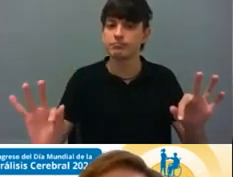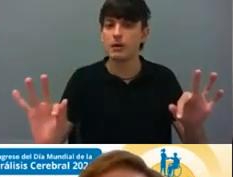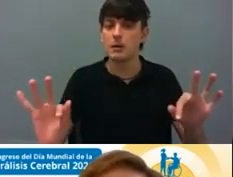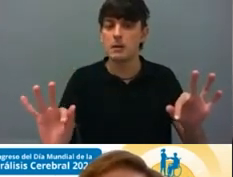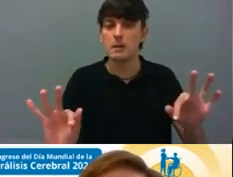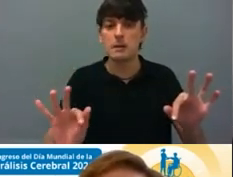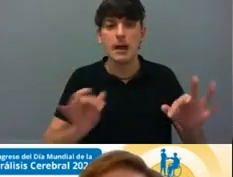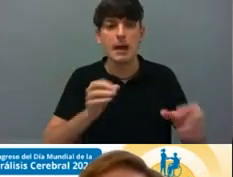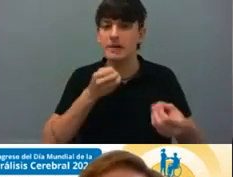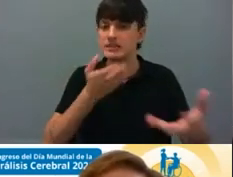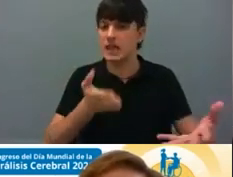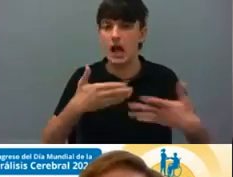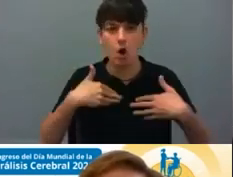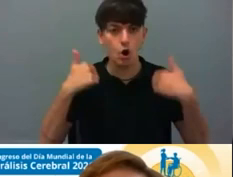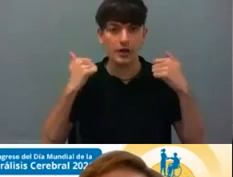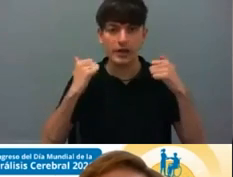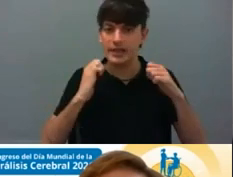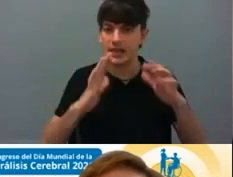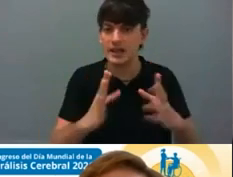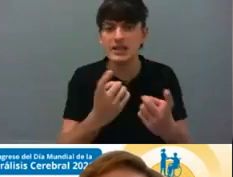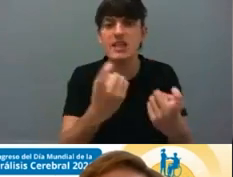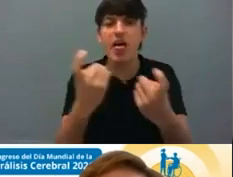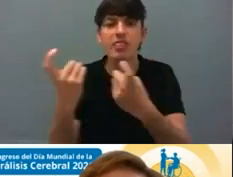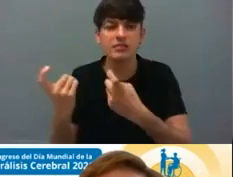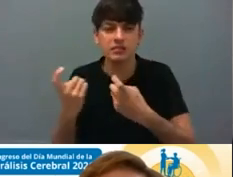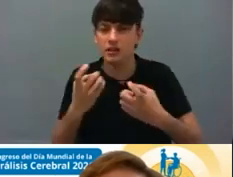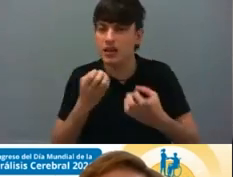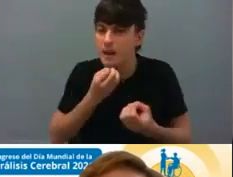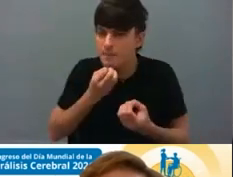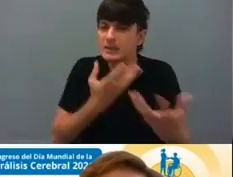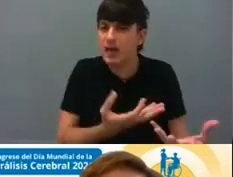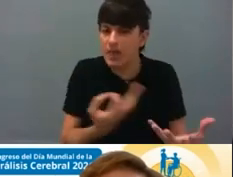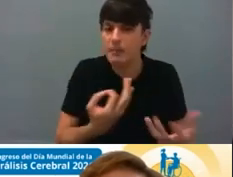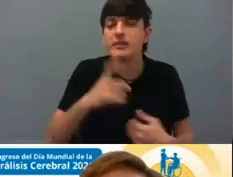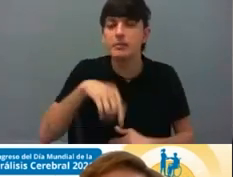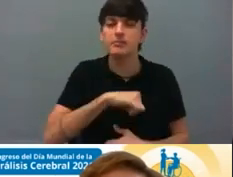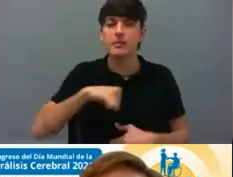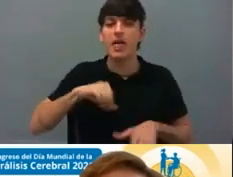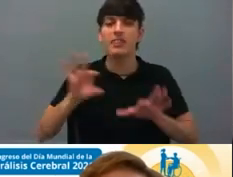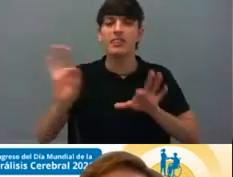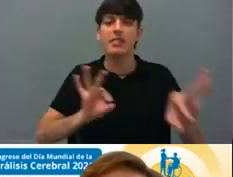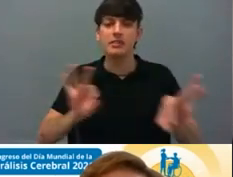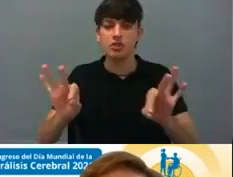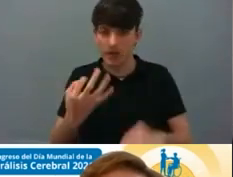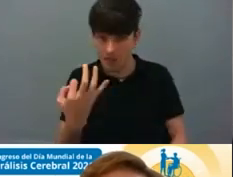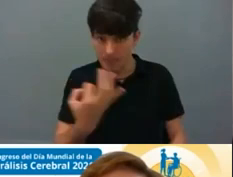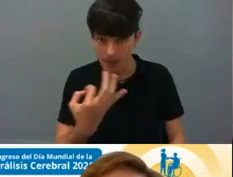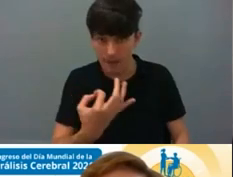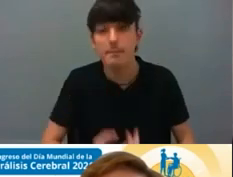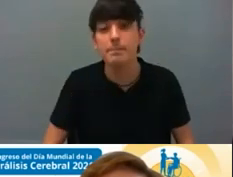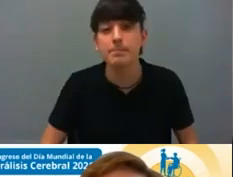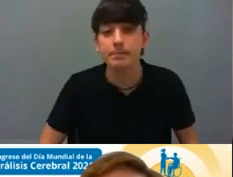expresar lo que quieren, lo que necesitan y tomar sus propias decisiones. Y para eso